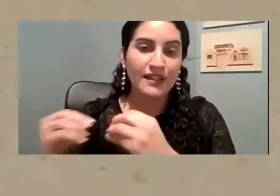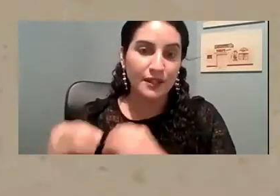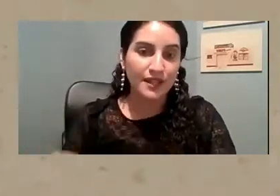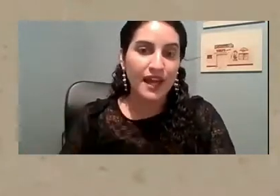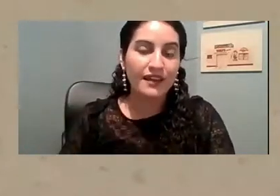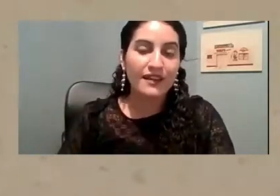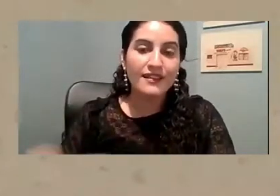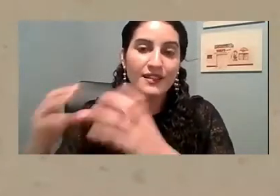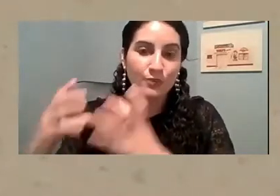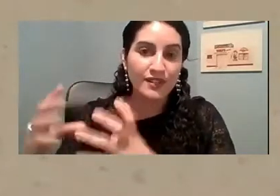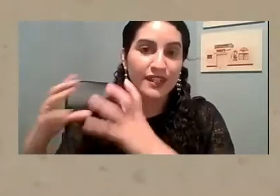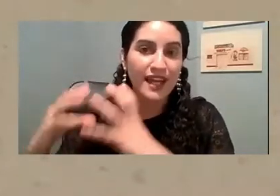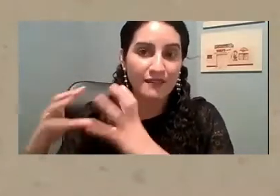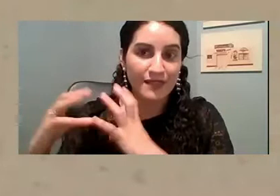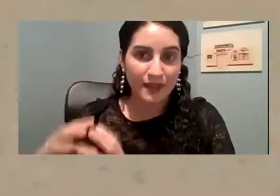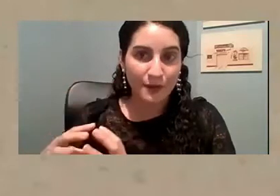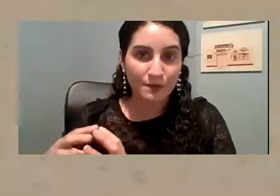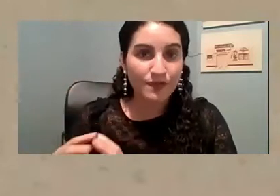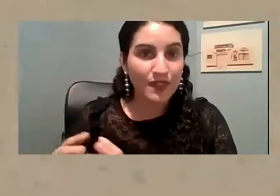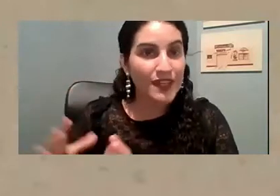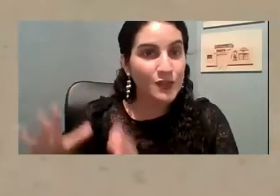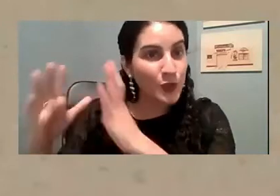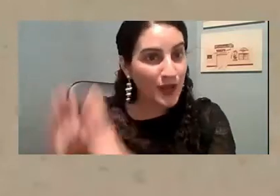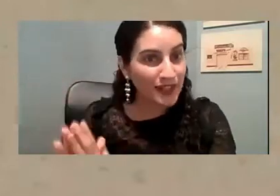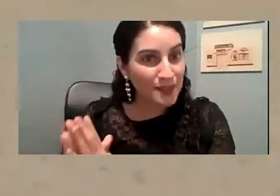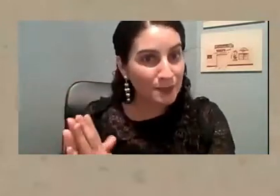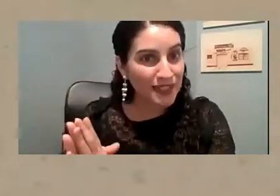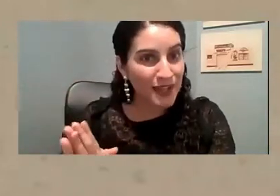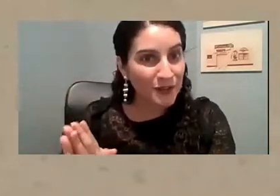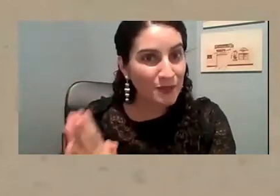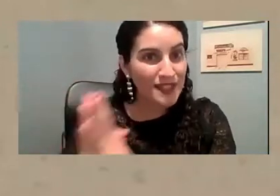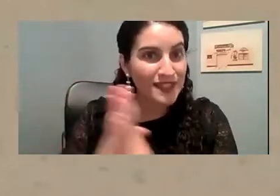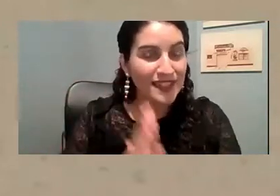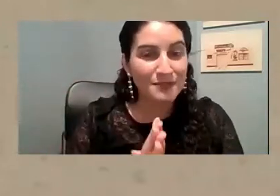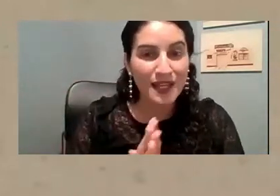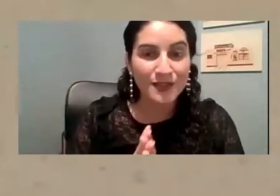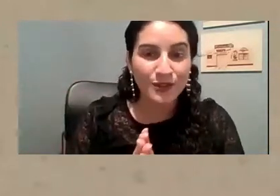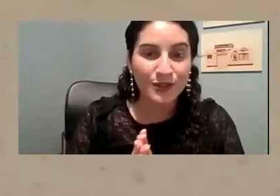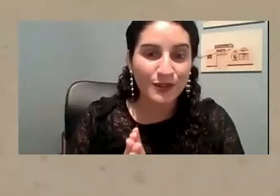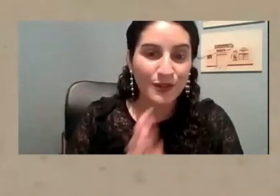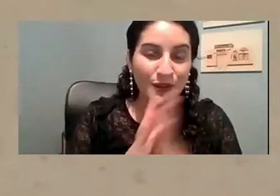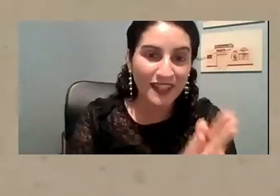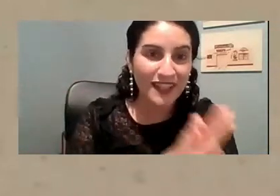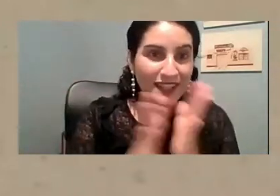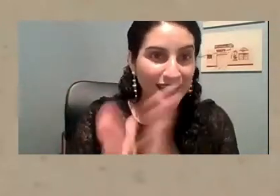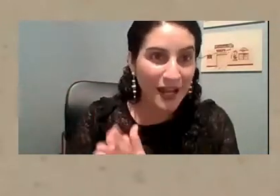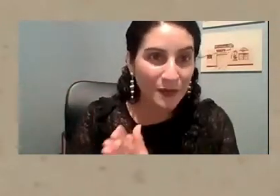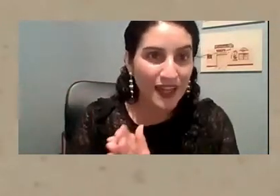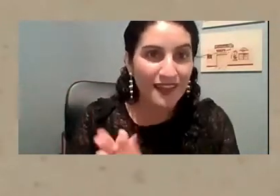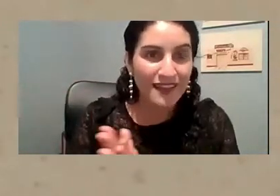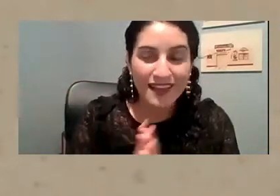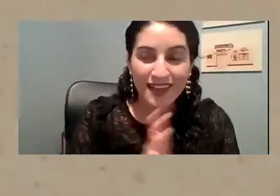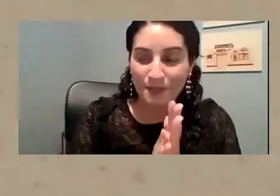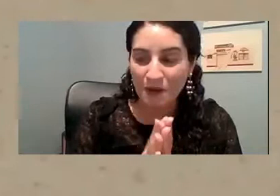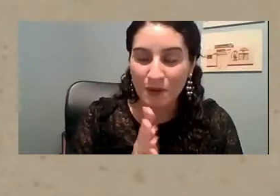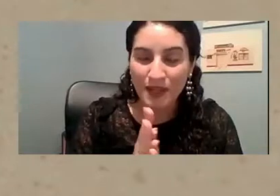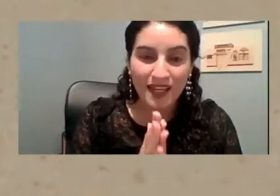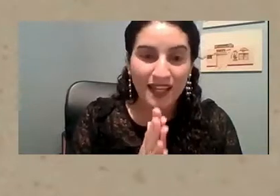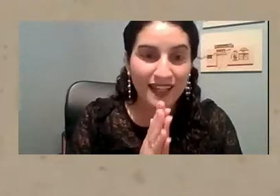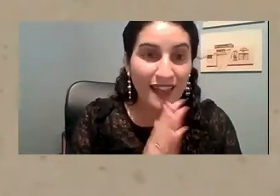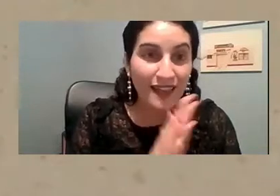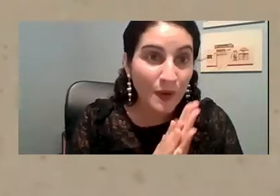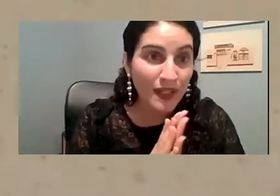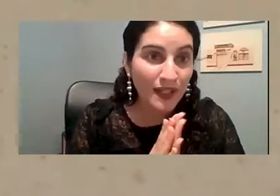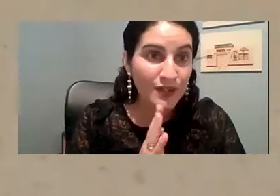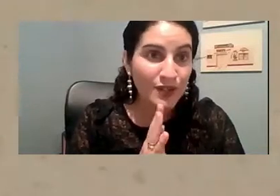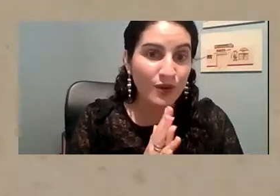para desarrollar después de cada video. Eso lo van a explicar con más detenimiento Jorge y Claudia, que me acompañan el